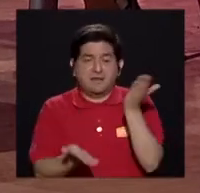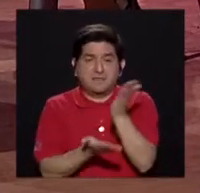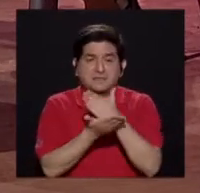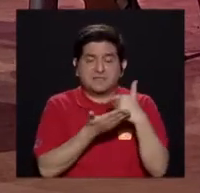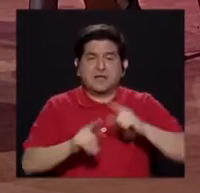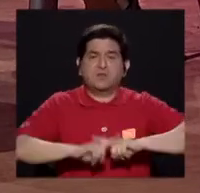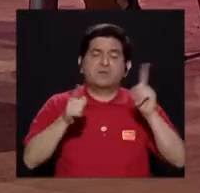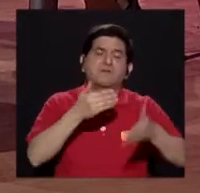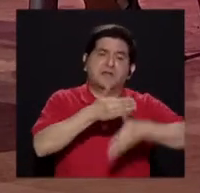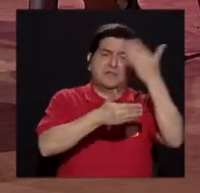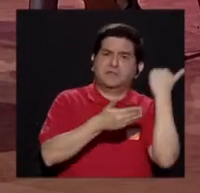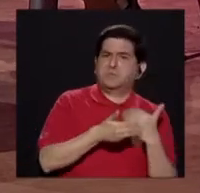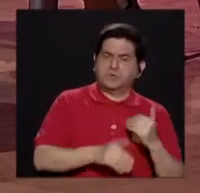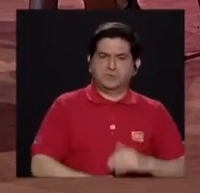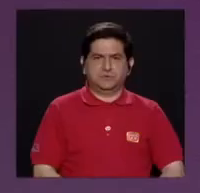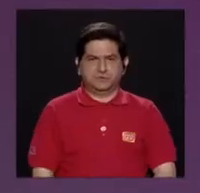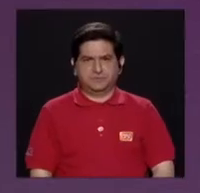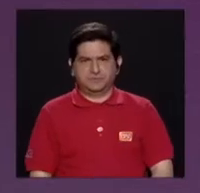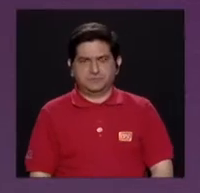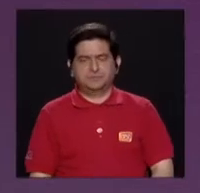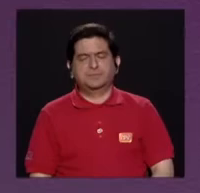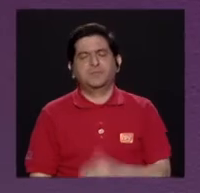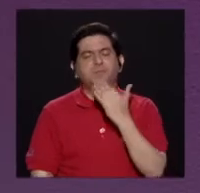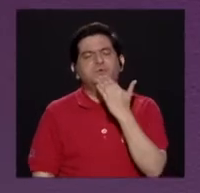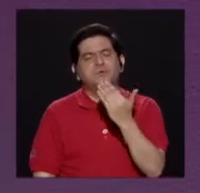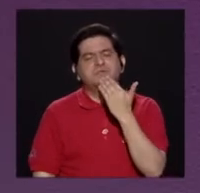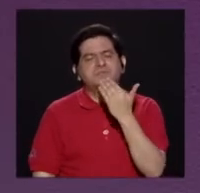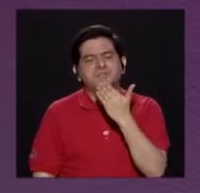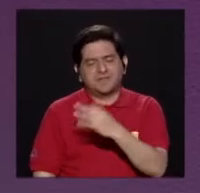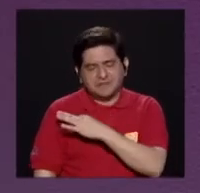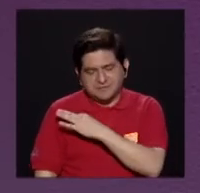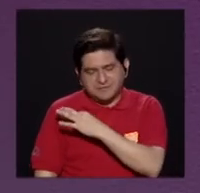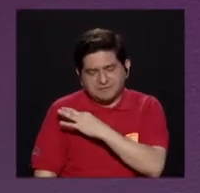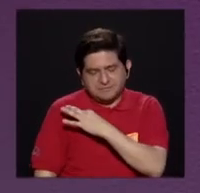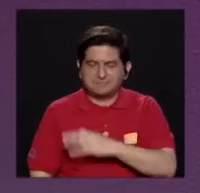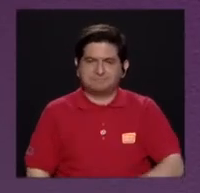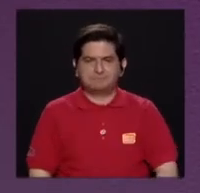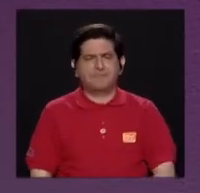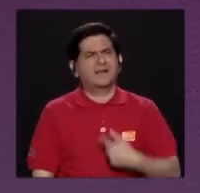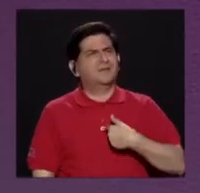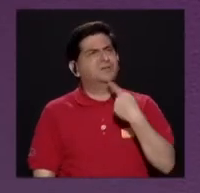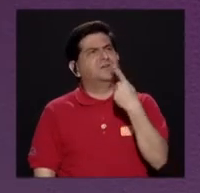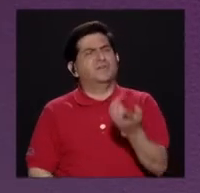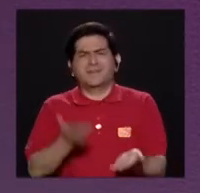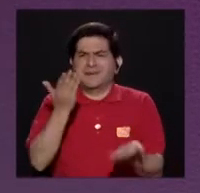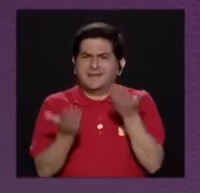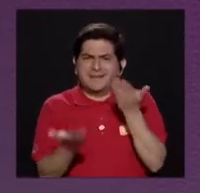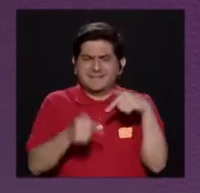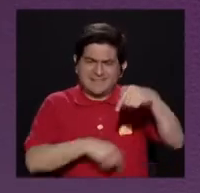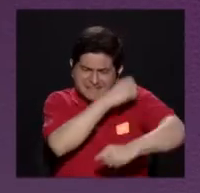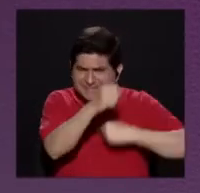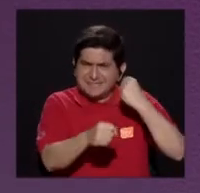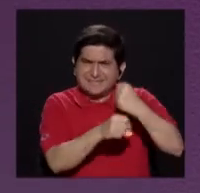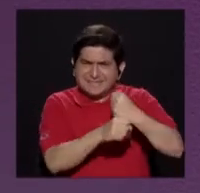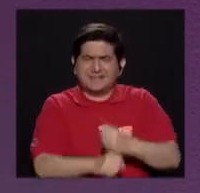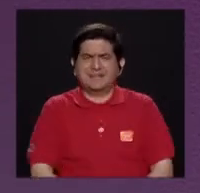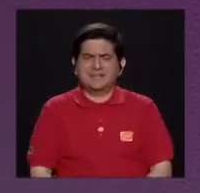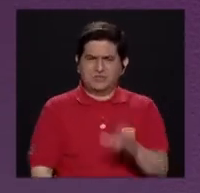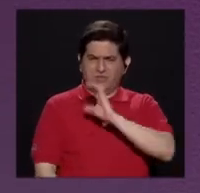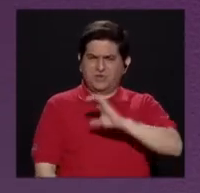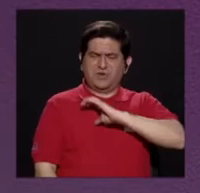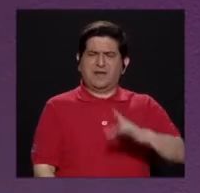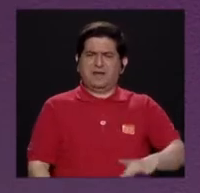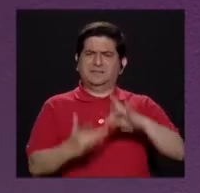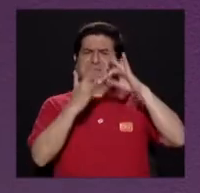los anteriores. Sí, bueno, Marta, muchas gracias por la invitación. Yo diría que este año tuvo una